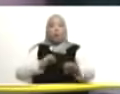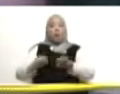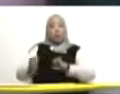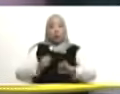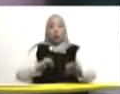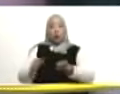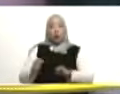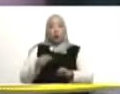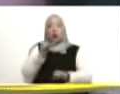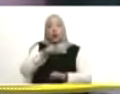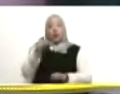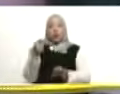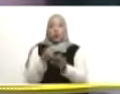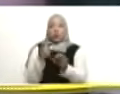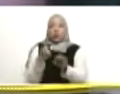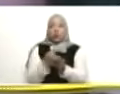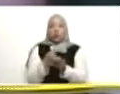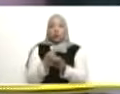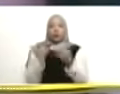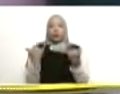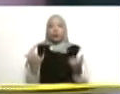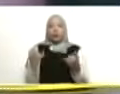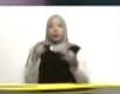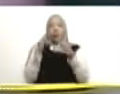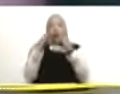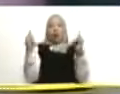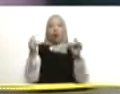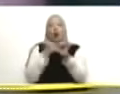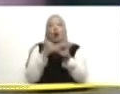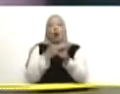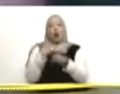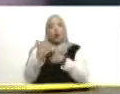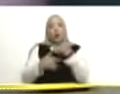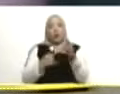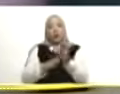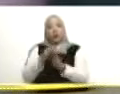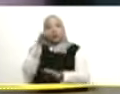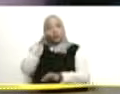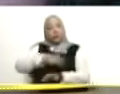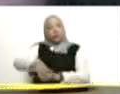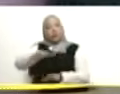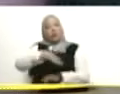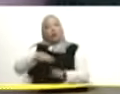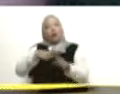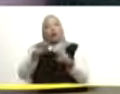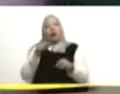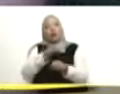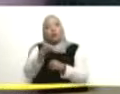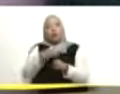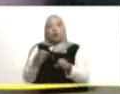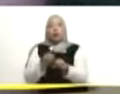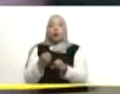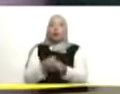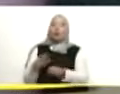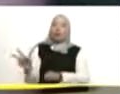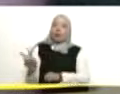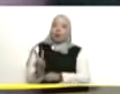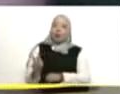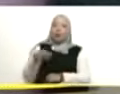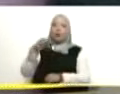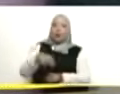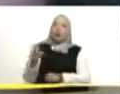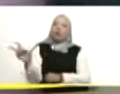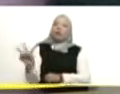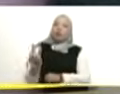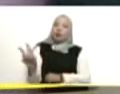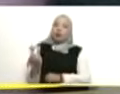llamado Alboroto Creativo, que serán campamentos creativos que se desplegarán a todos los municipios del país, a todos los estados del